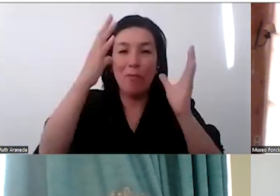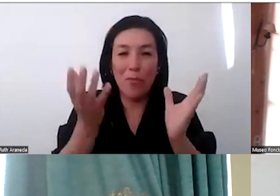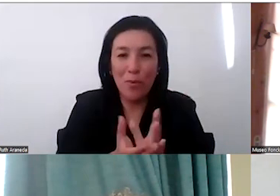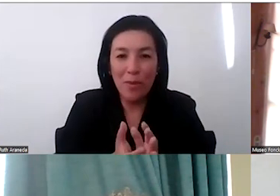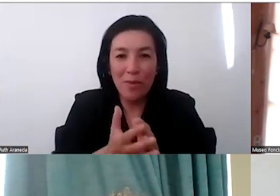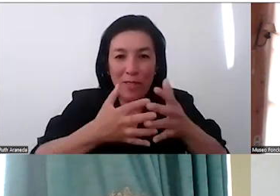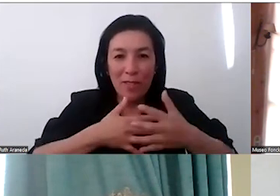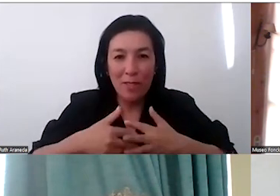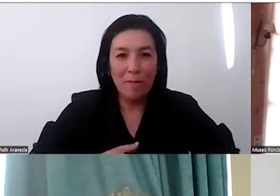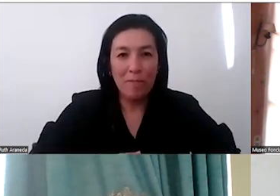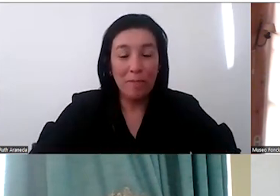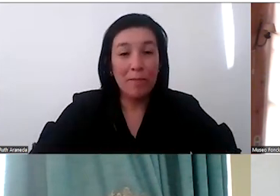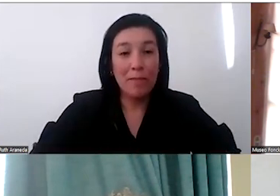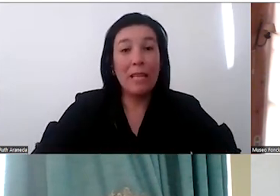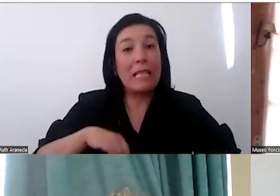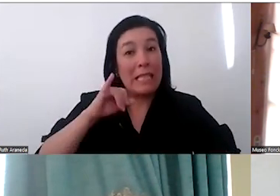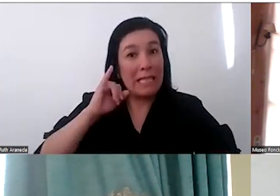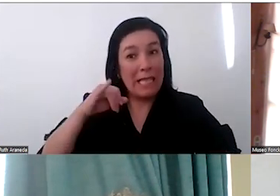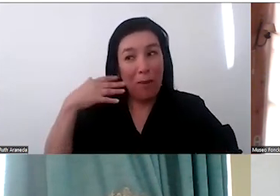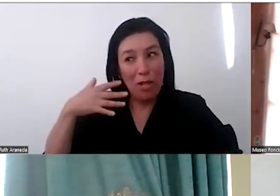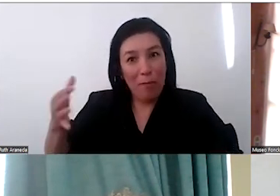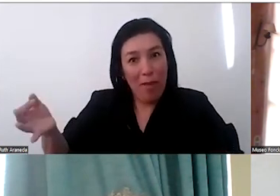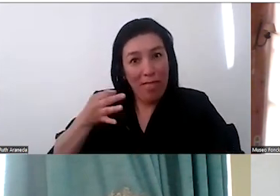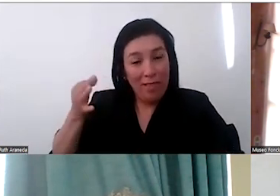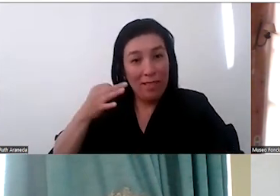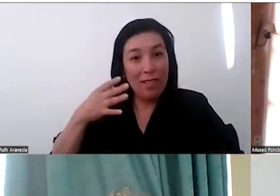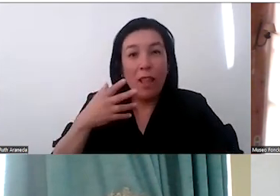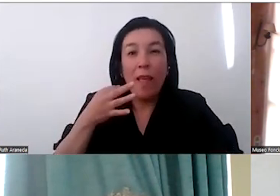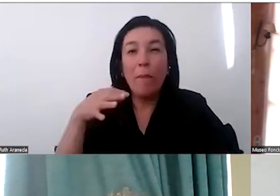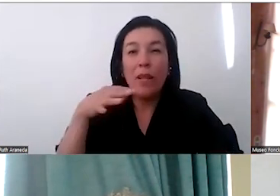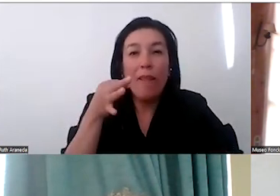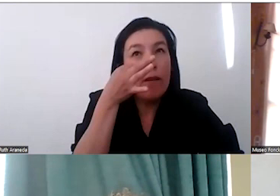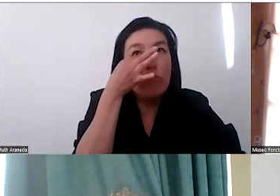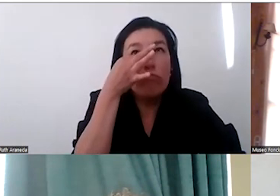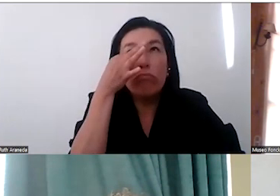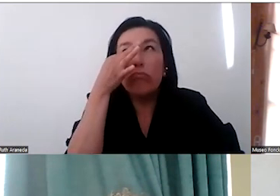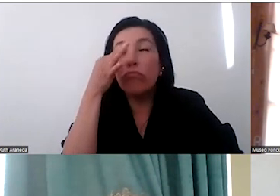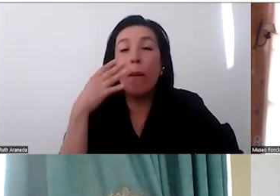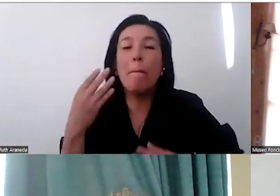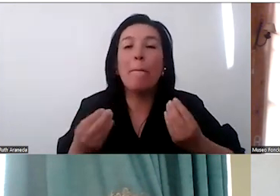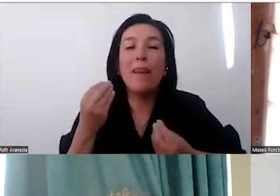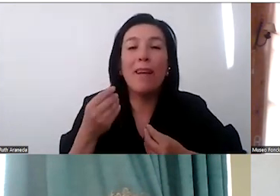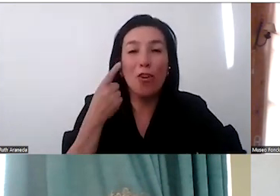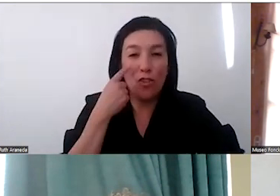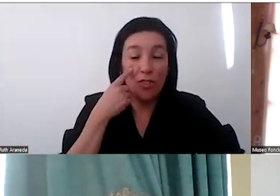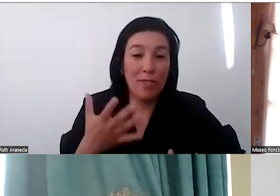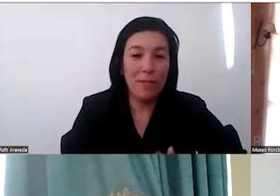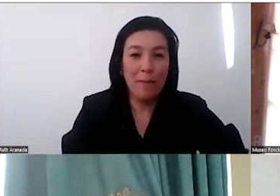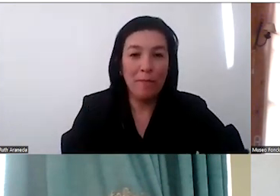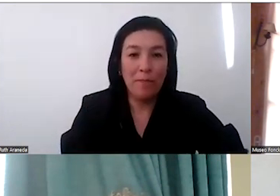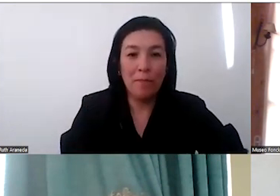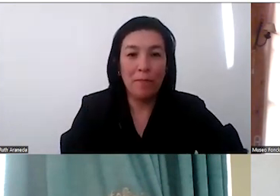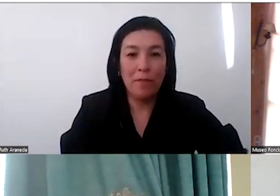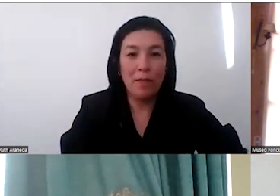Sí, es muy importante eso que dice Alison de la observación también para conocer.